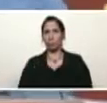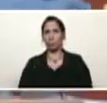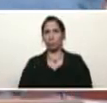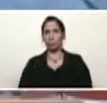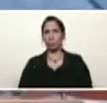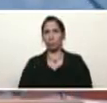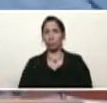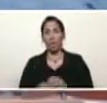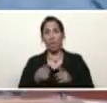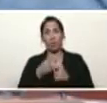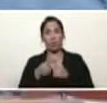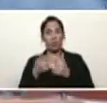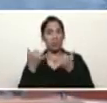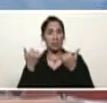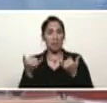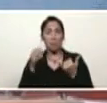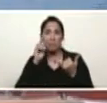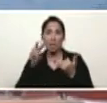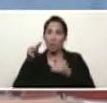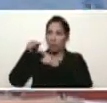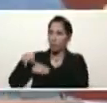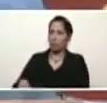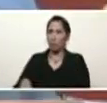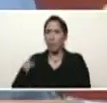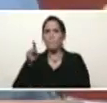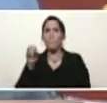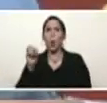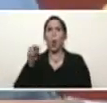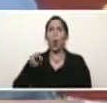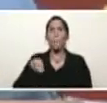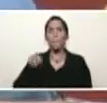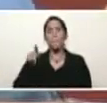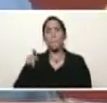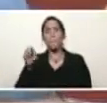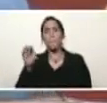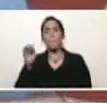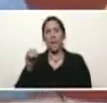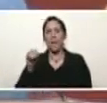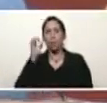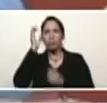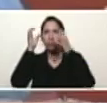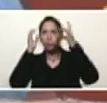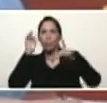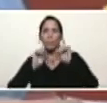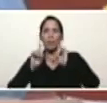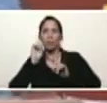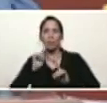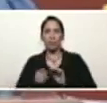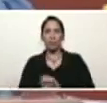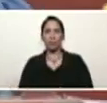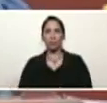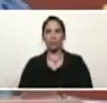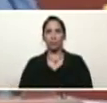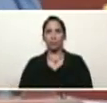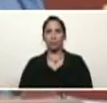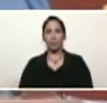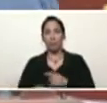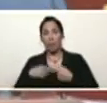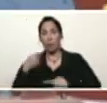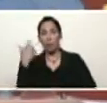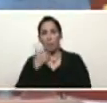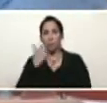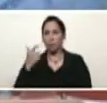Entonces, cuando ya se vieron derrotados, Mike Pompeo creó esa mentira. Y luego buscan a